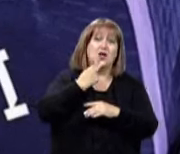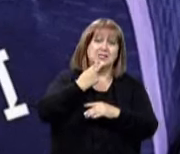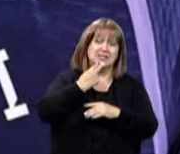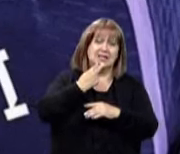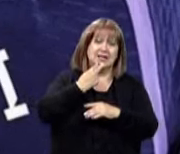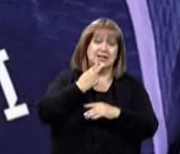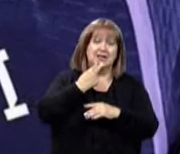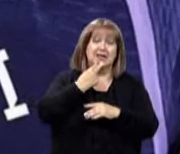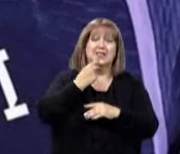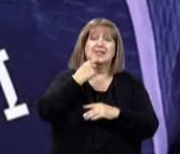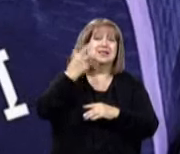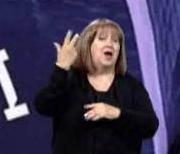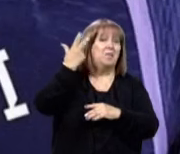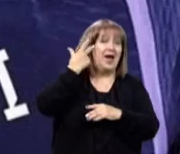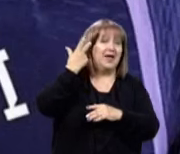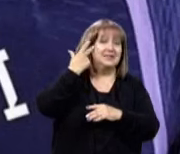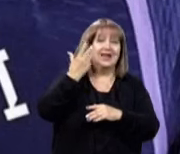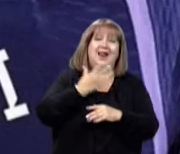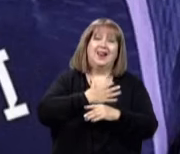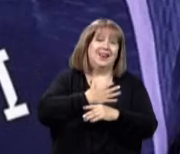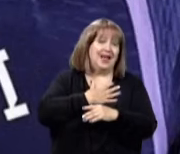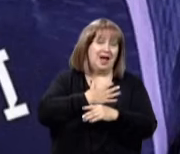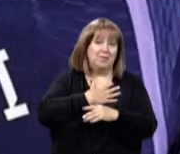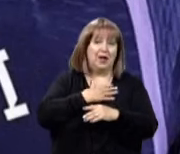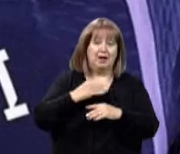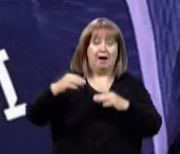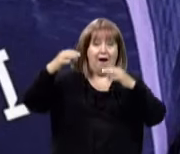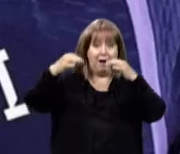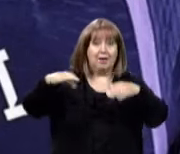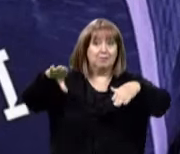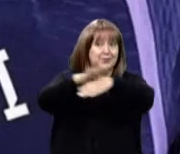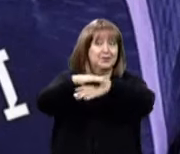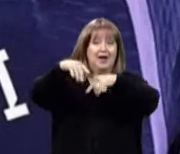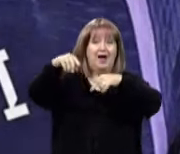ahí no se ve por el logo. No se ve, pero imagínenselo. Y acá está justo la foto de hoy, ¿no?